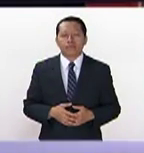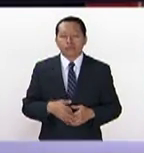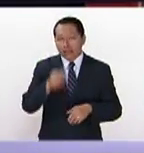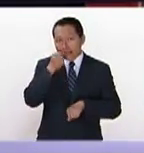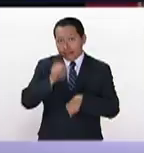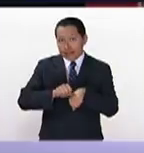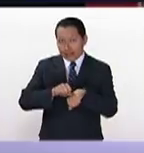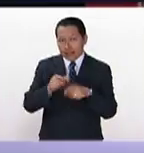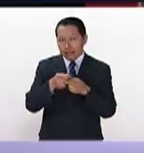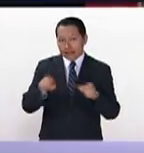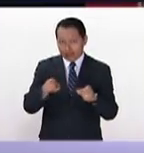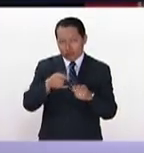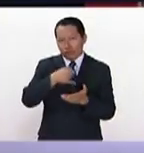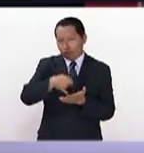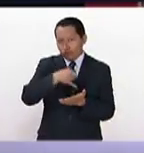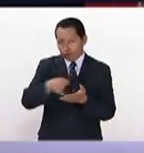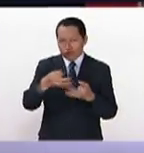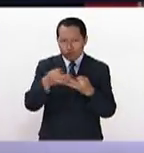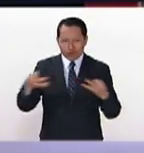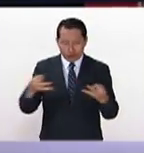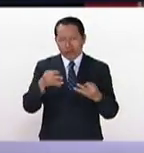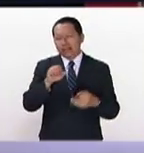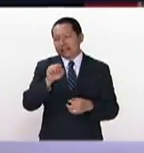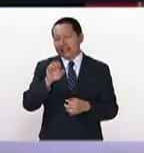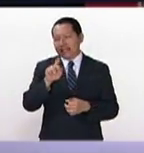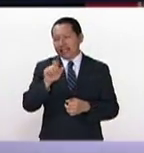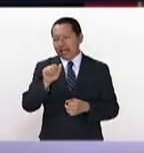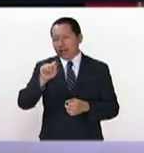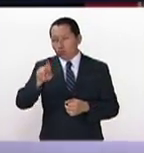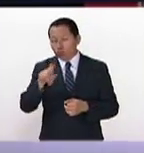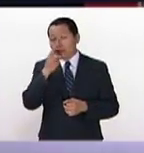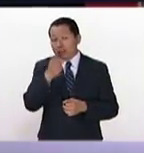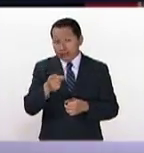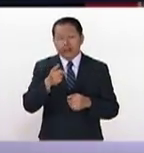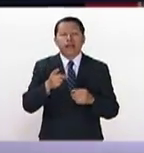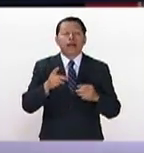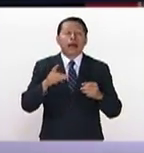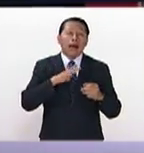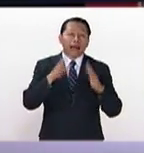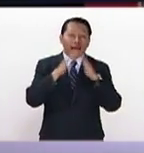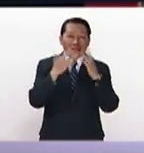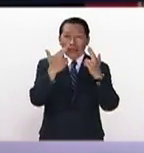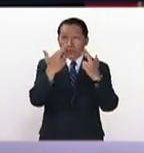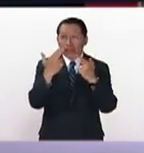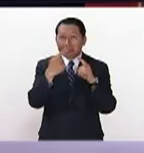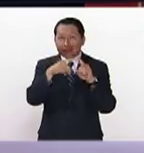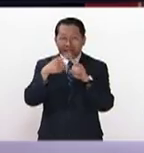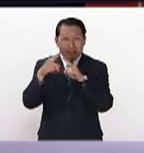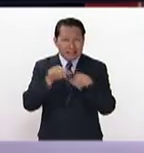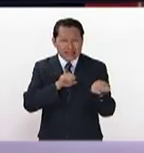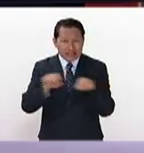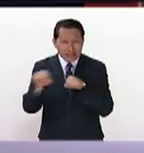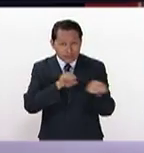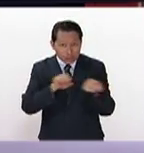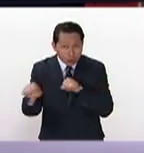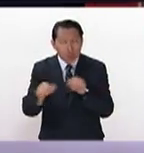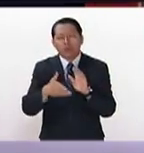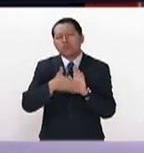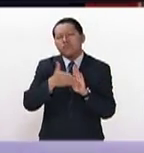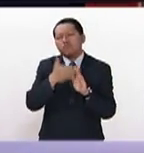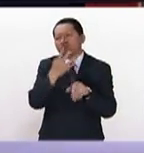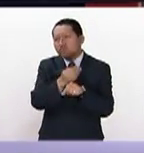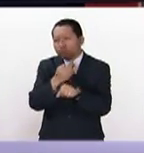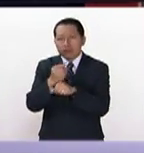La Secretaría de Desarrollo Agrario, Territorial y Urbano, la SEDATU, informó que la reconstrucción de las viviendas afectadas por los sismos va a